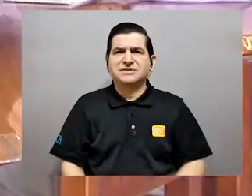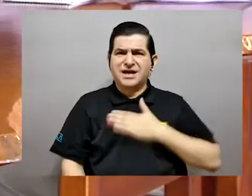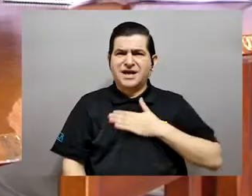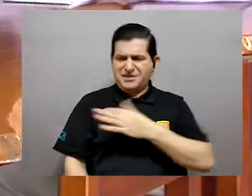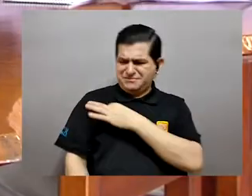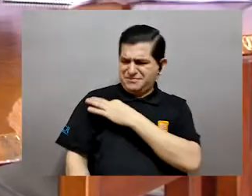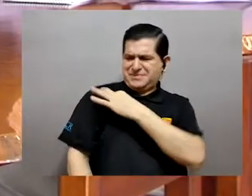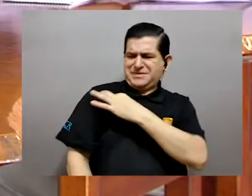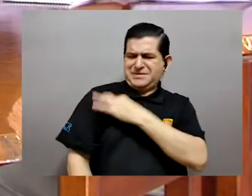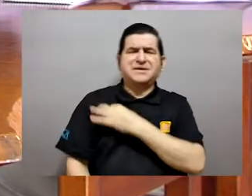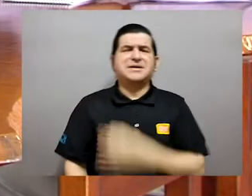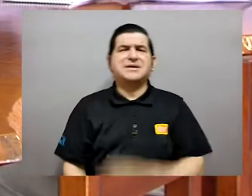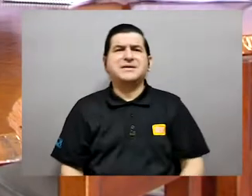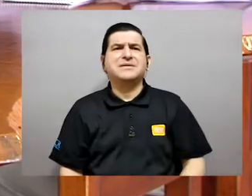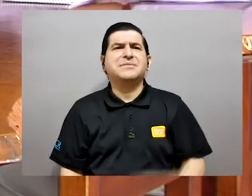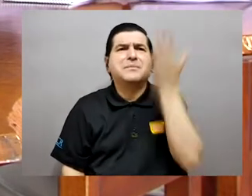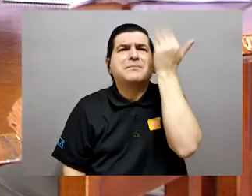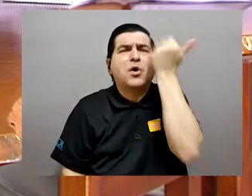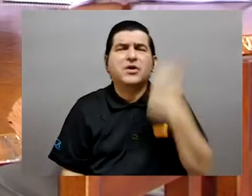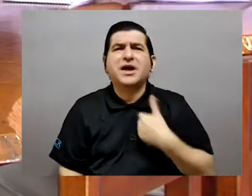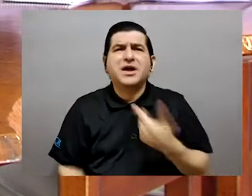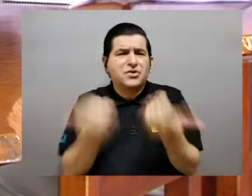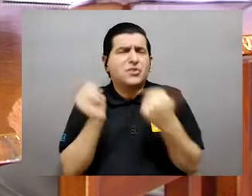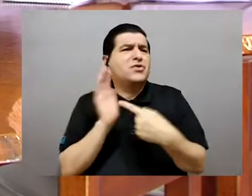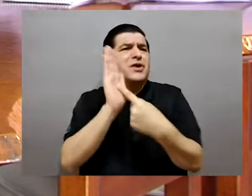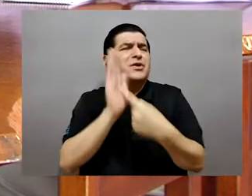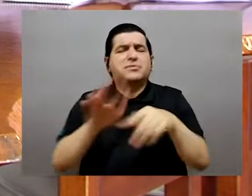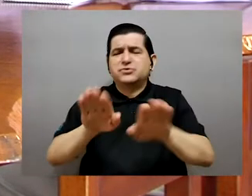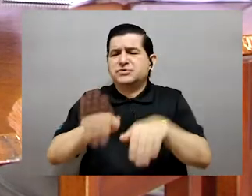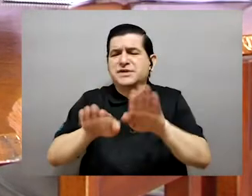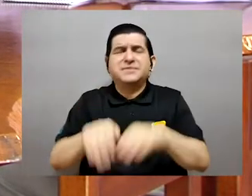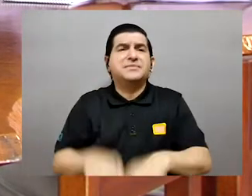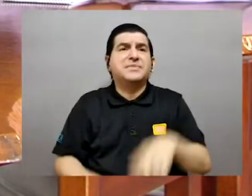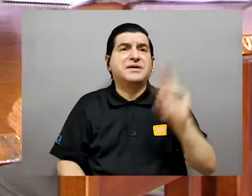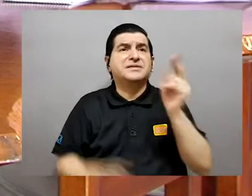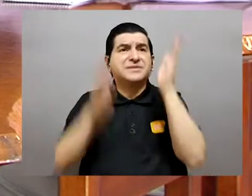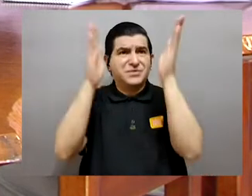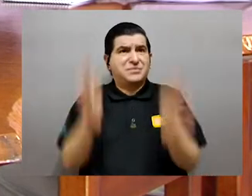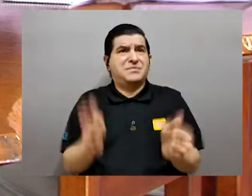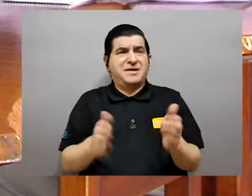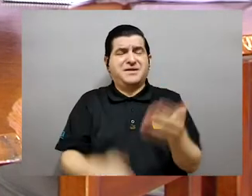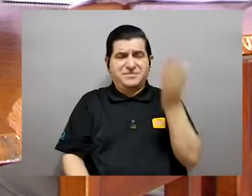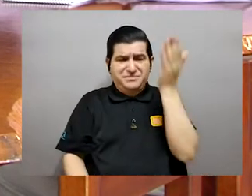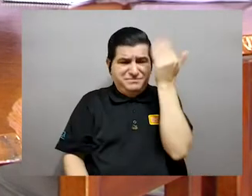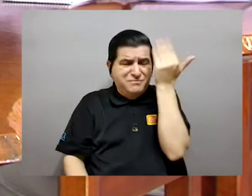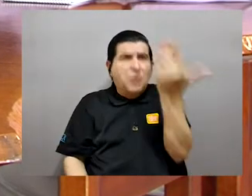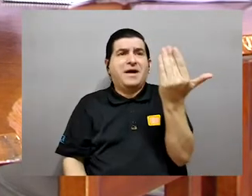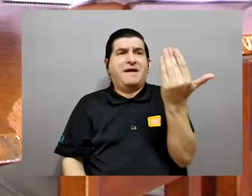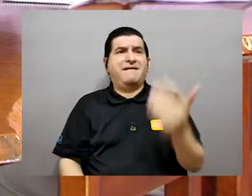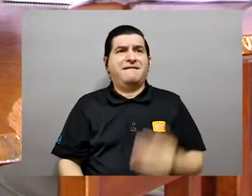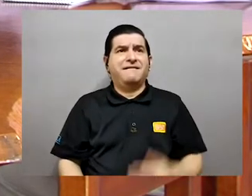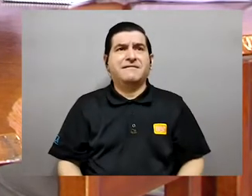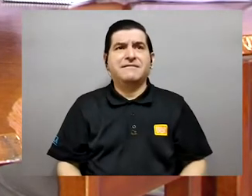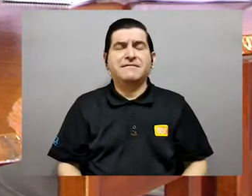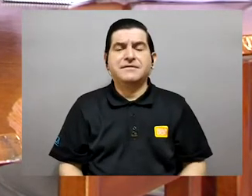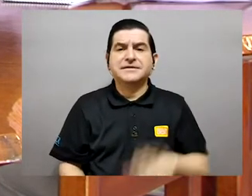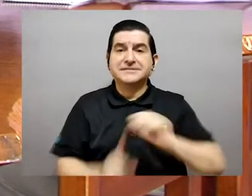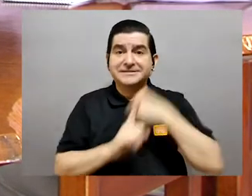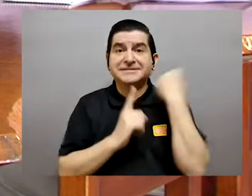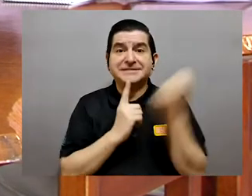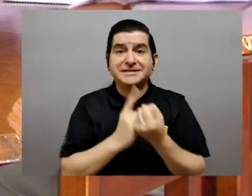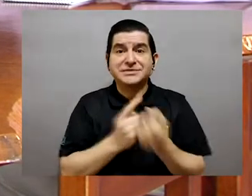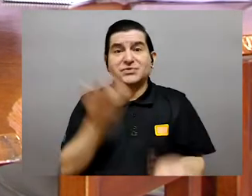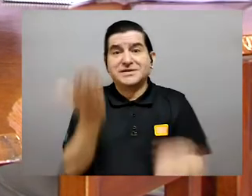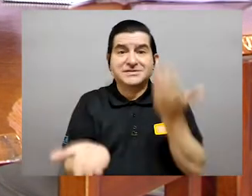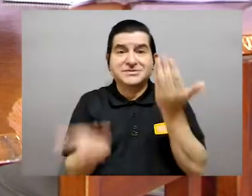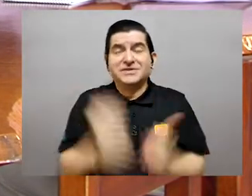mío. Entonces, repetí tercer grado. Entonces yo decía, bueno, un año más jalando canastos en mi vida, ¿verdad? Y de